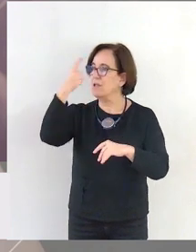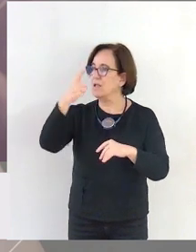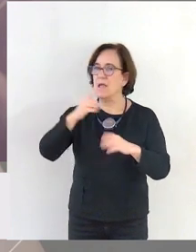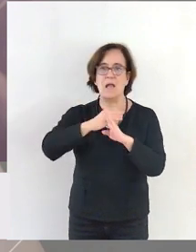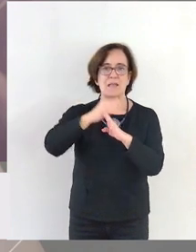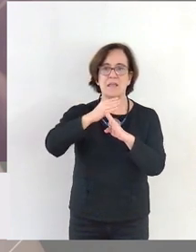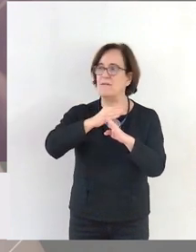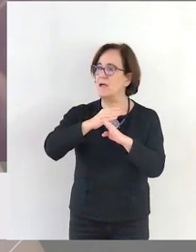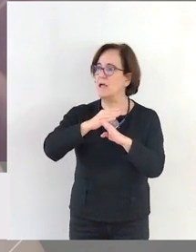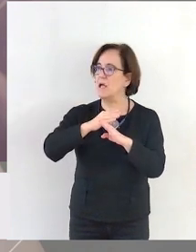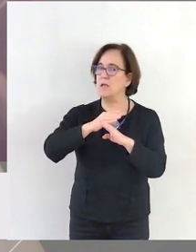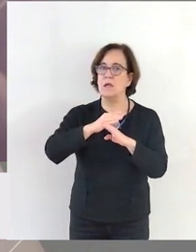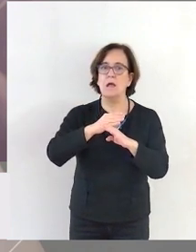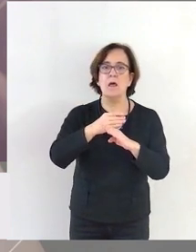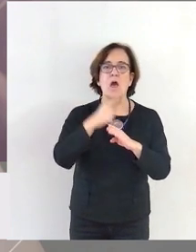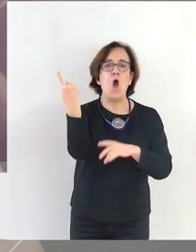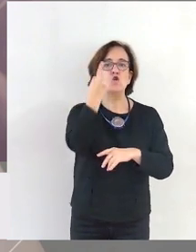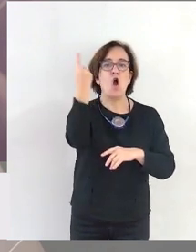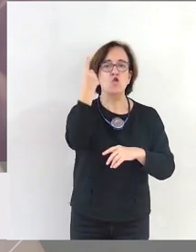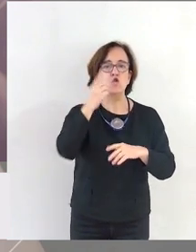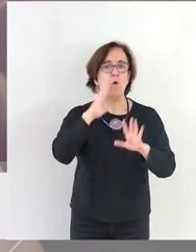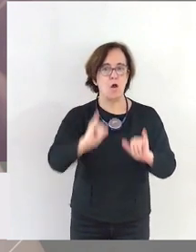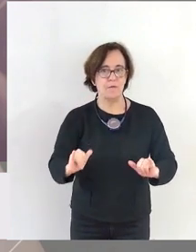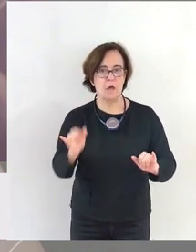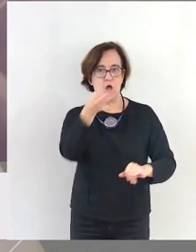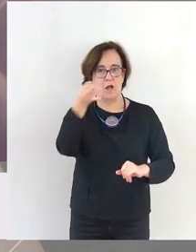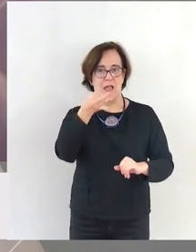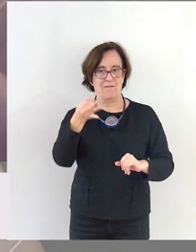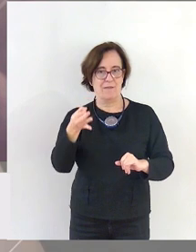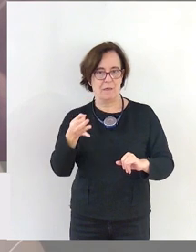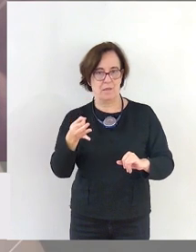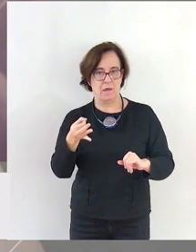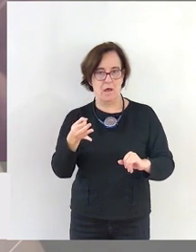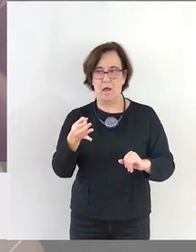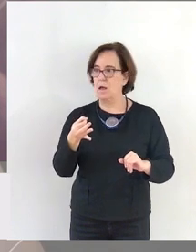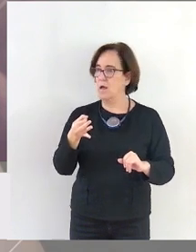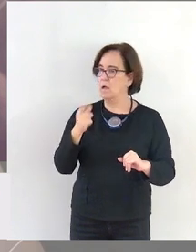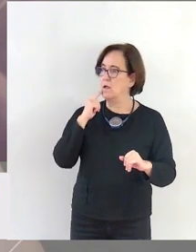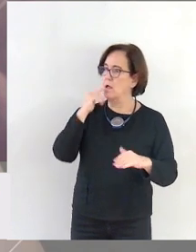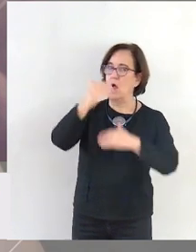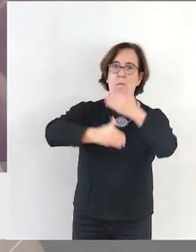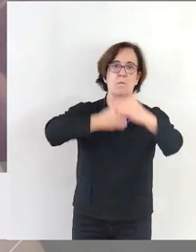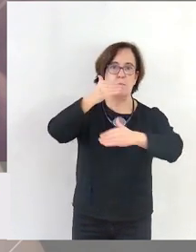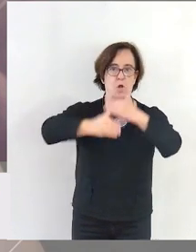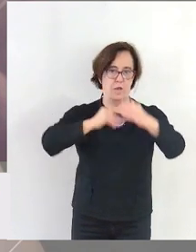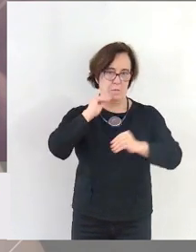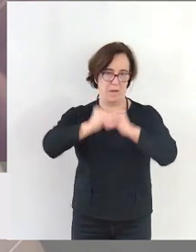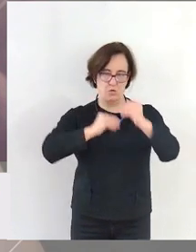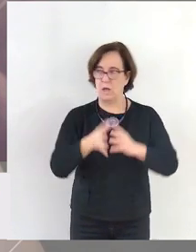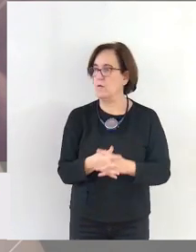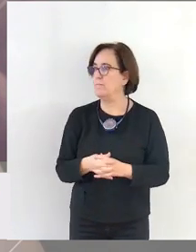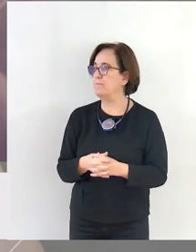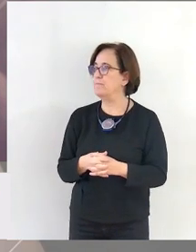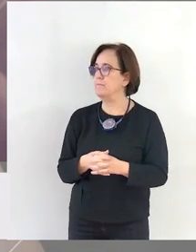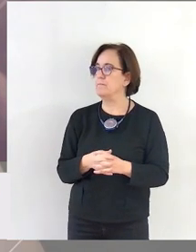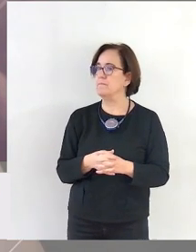nivel de consumo de energía y con la eficiencia en los procedimientos para utilizarla de